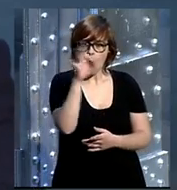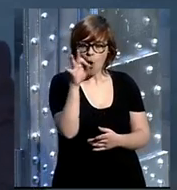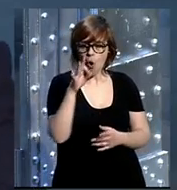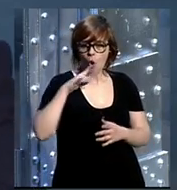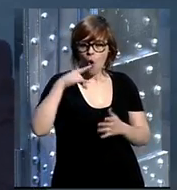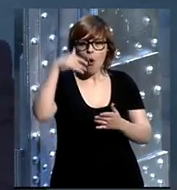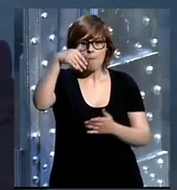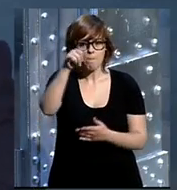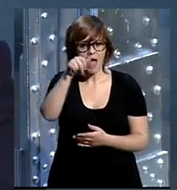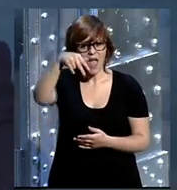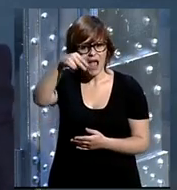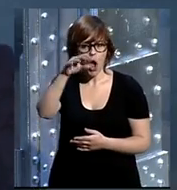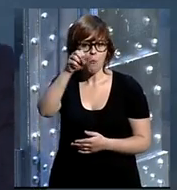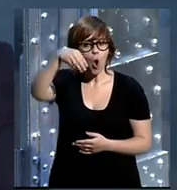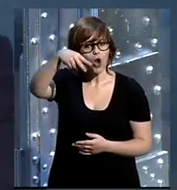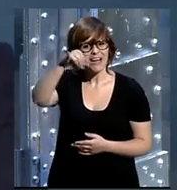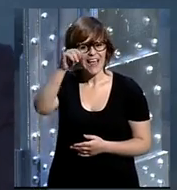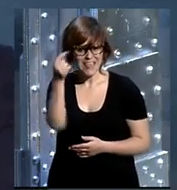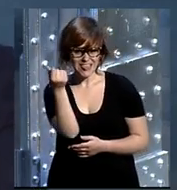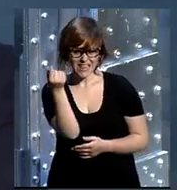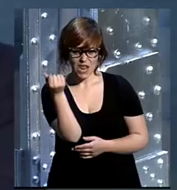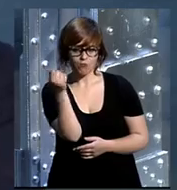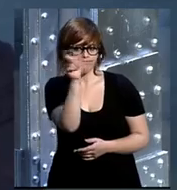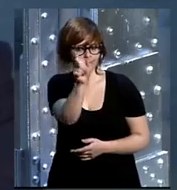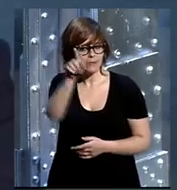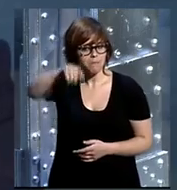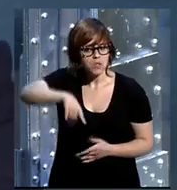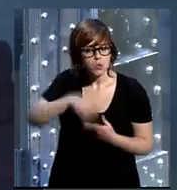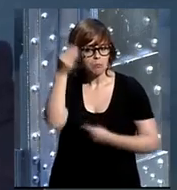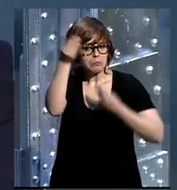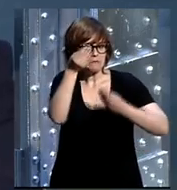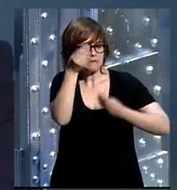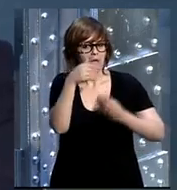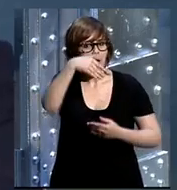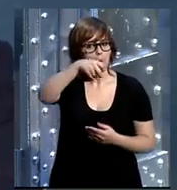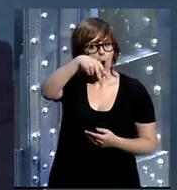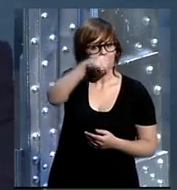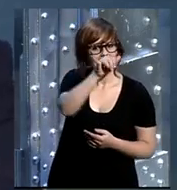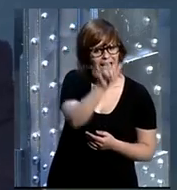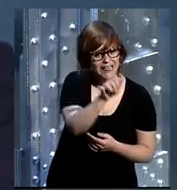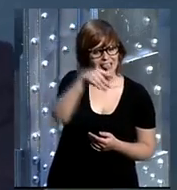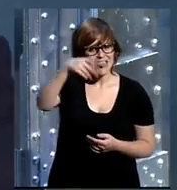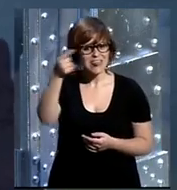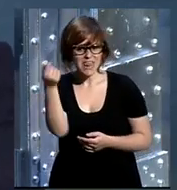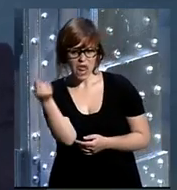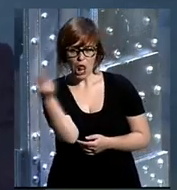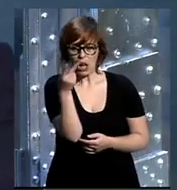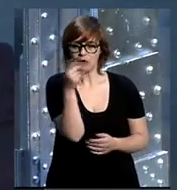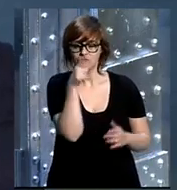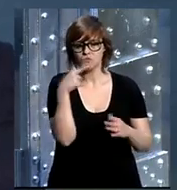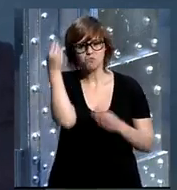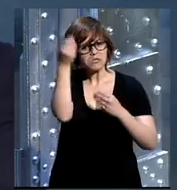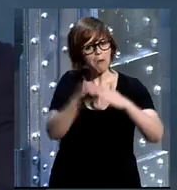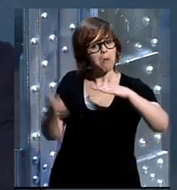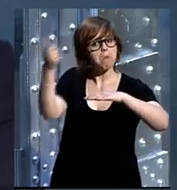sido francamente una sorpresa. Yo pensé que dinero y money iban a estar en el top de la lista. ¿Por qué esto es así?